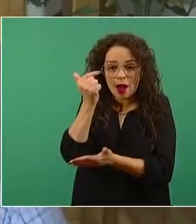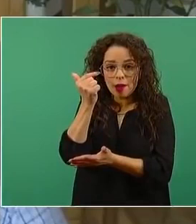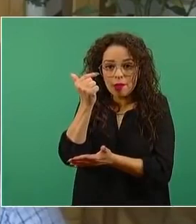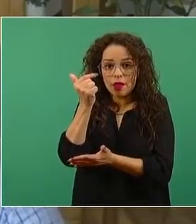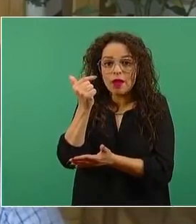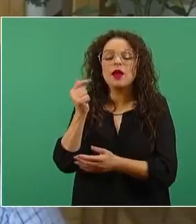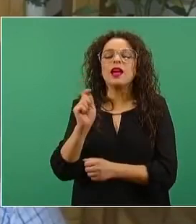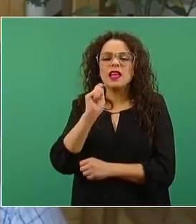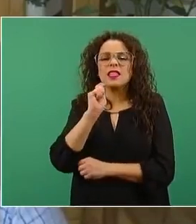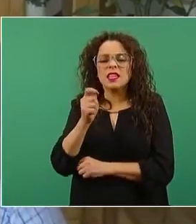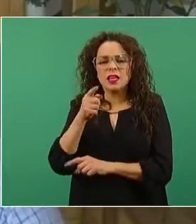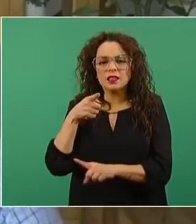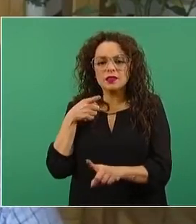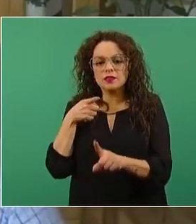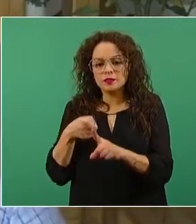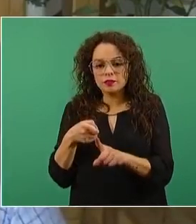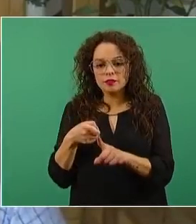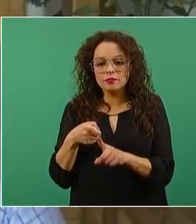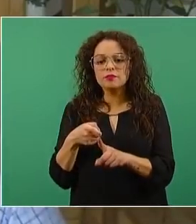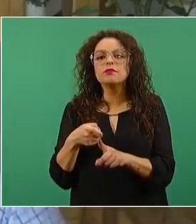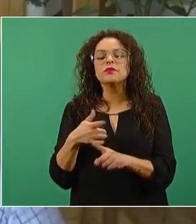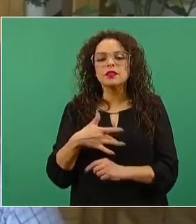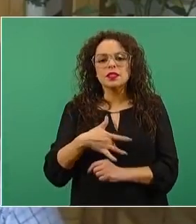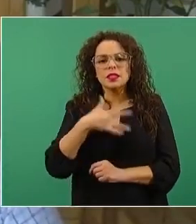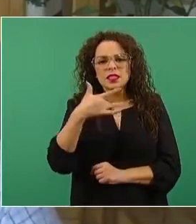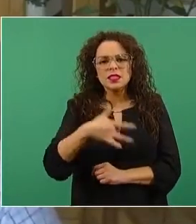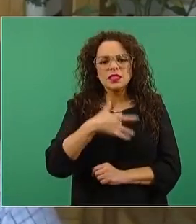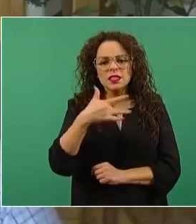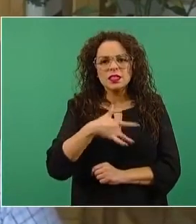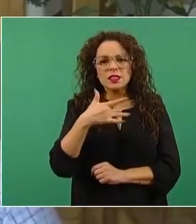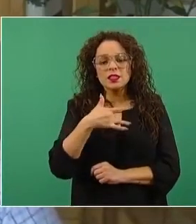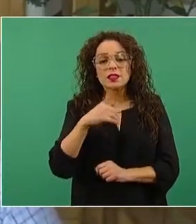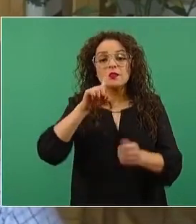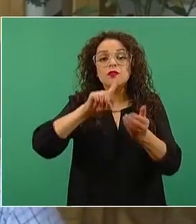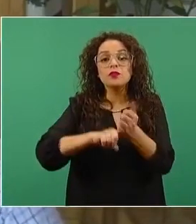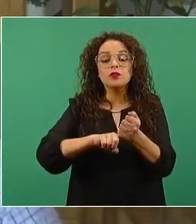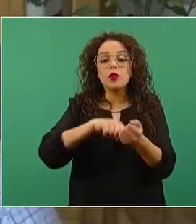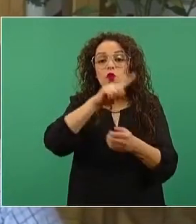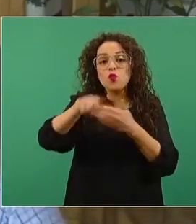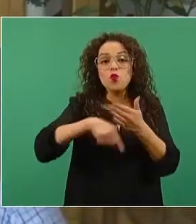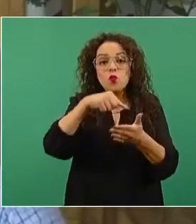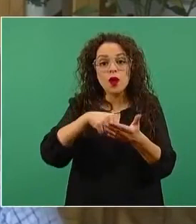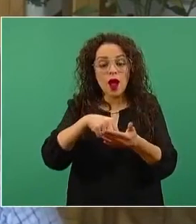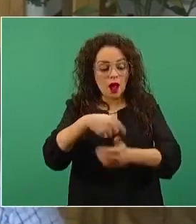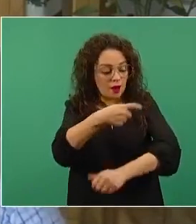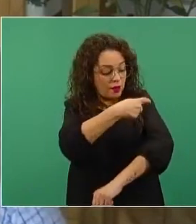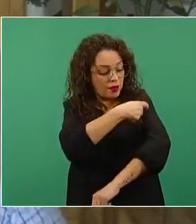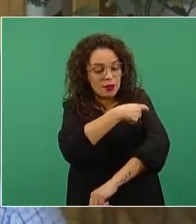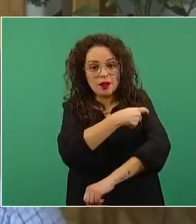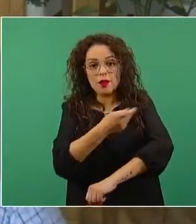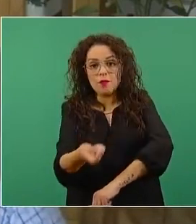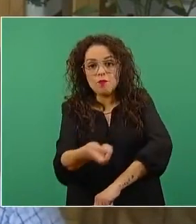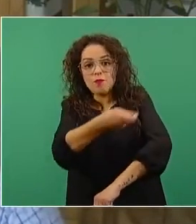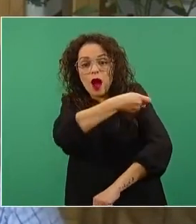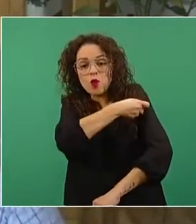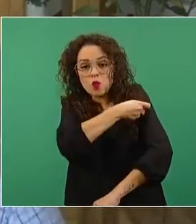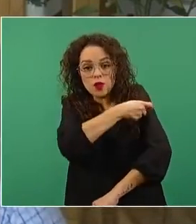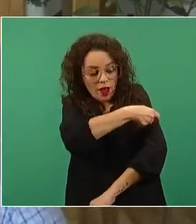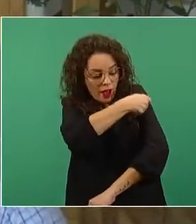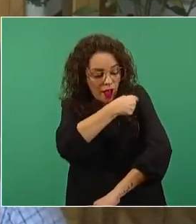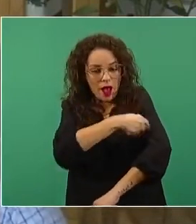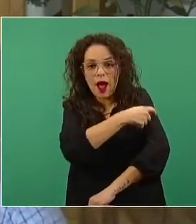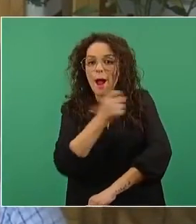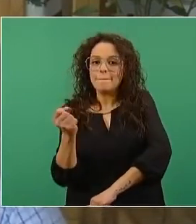son eventos, manifestaciones, signos y síntomas locales, es decir, en la zona de la aplicación de la